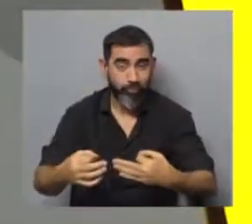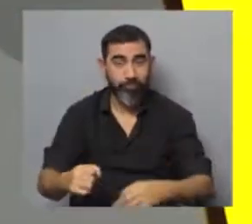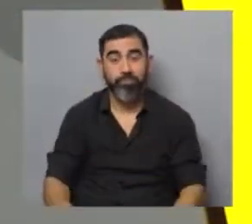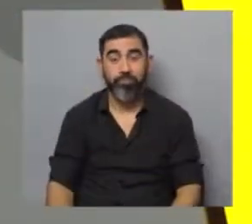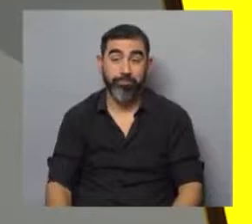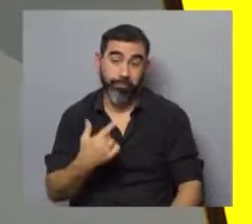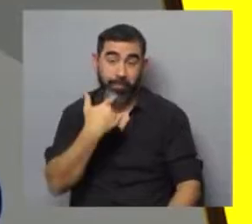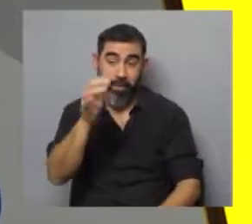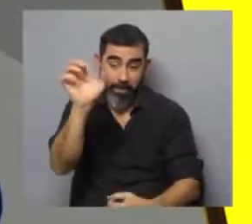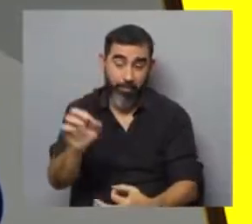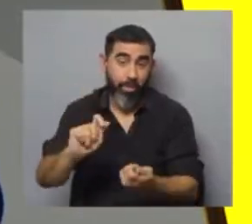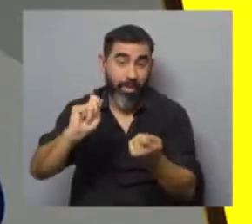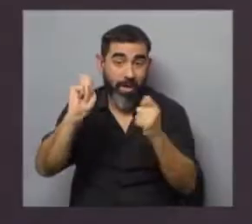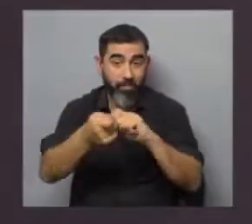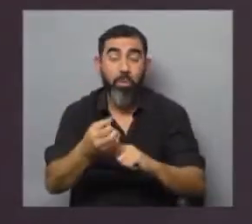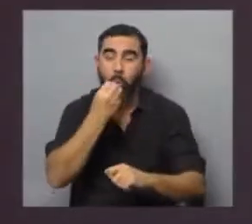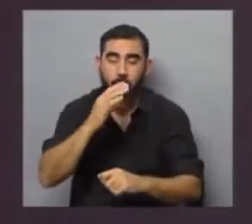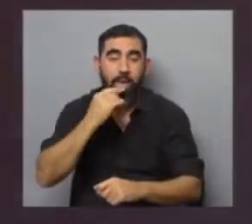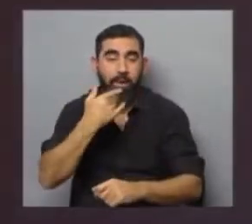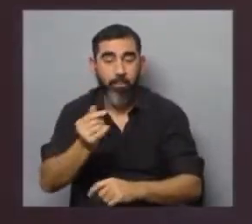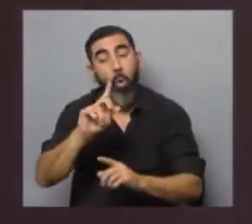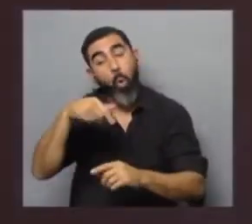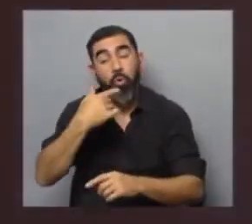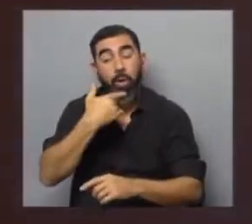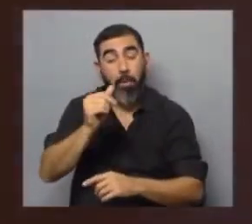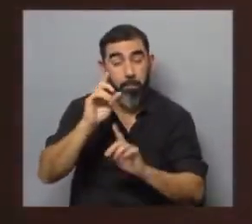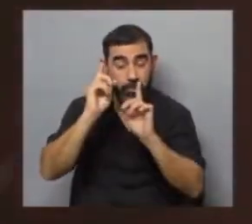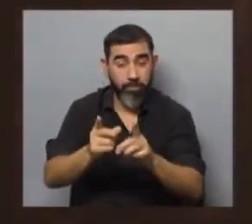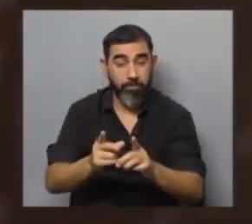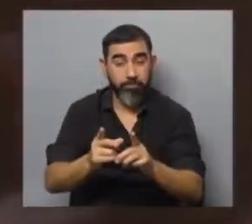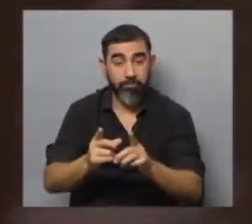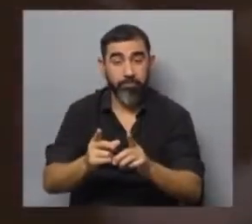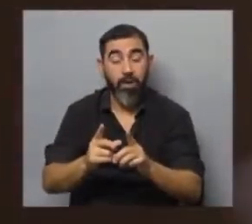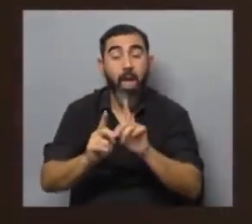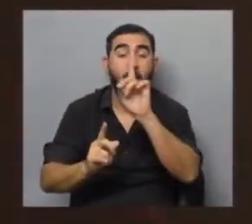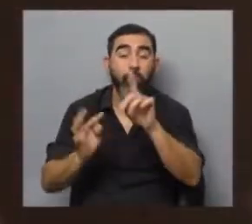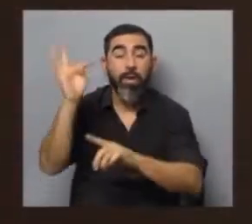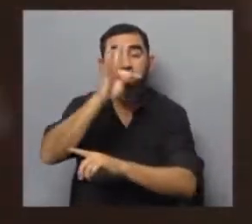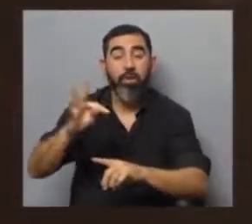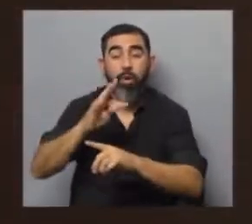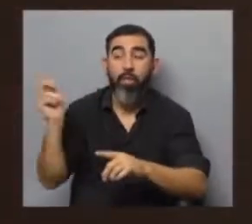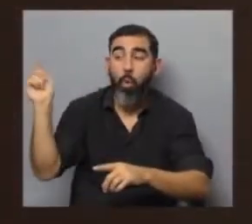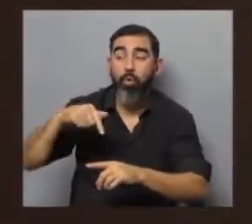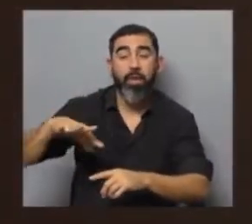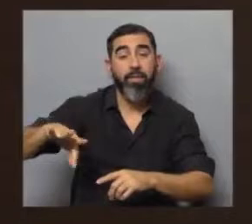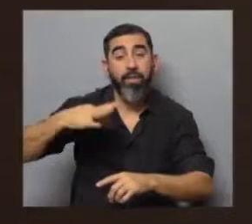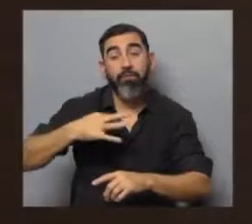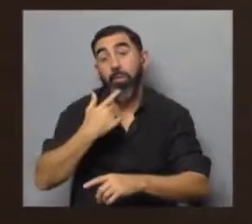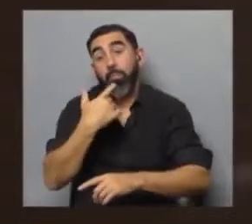un buen ejemplo de esa variabilidad. Es un buen ejemplo. Y otro ejemplo es muchas de las teorías sobre el origen de la vida